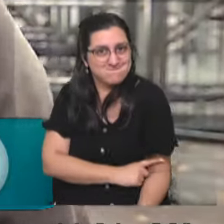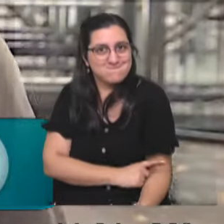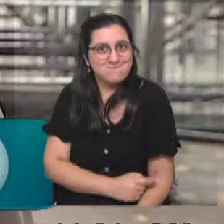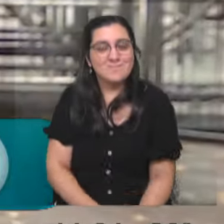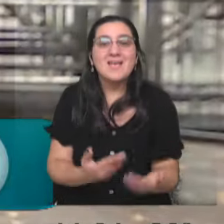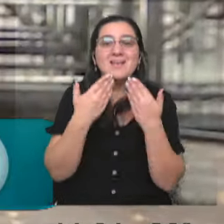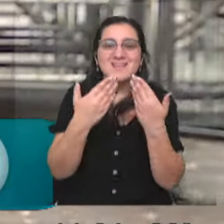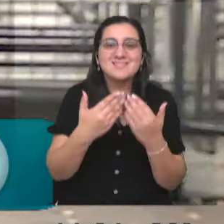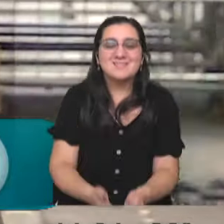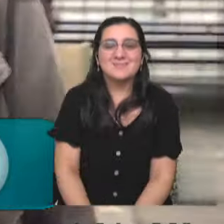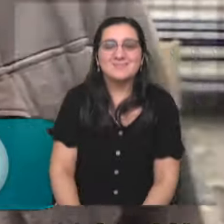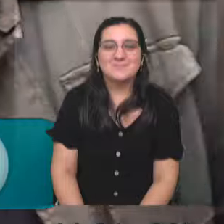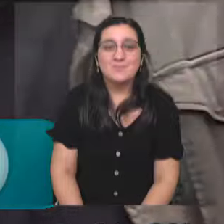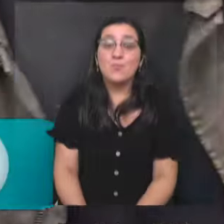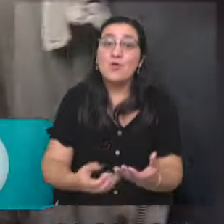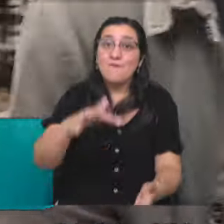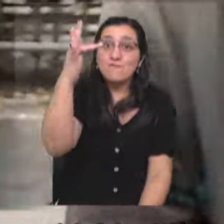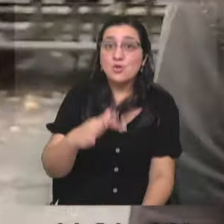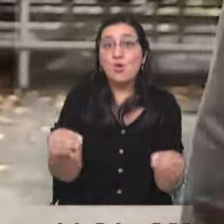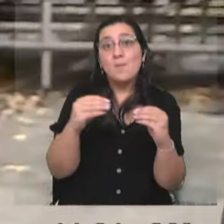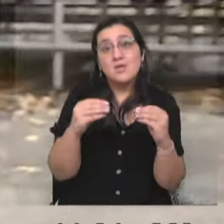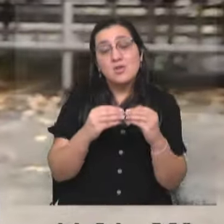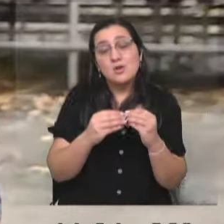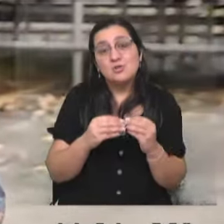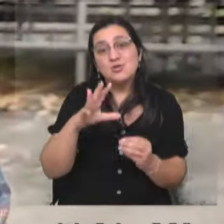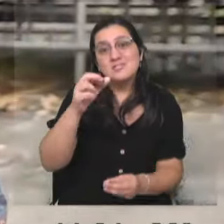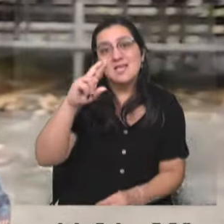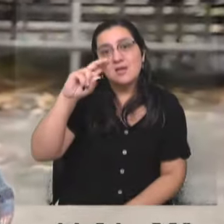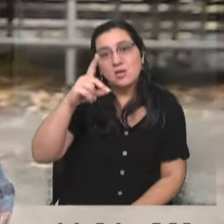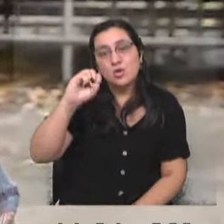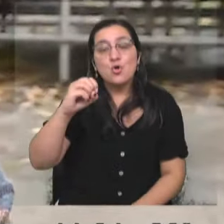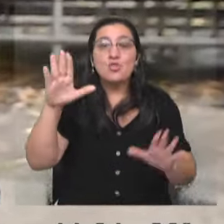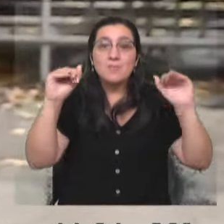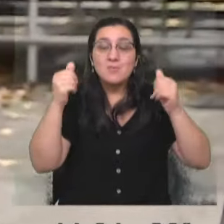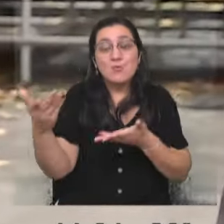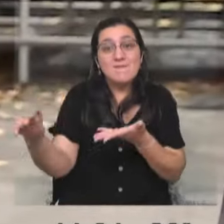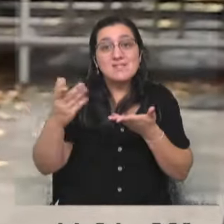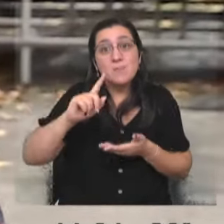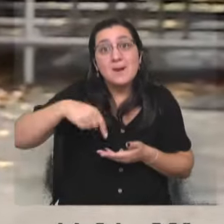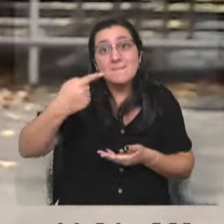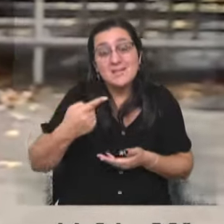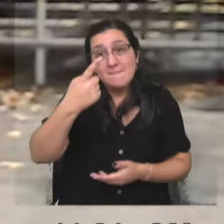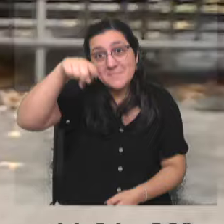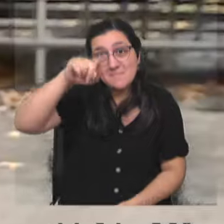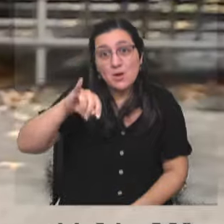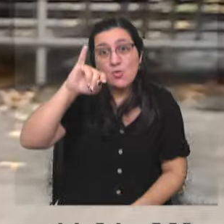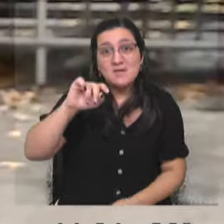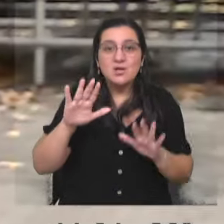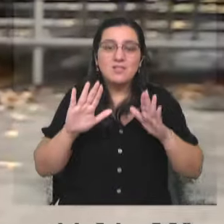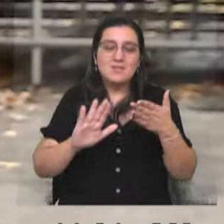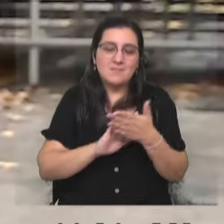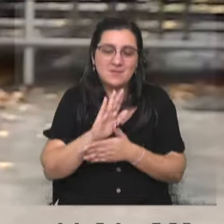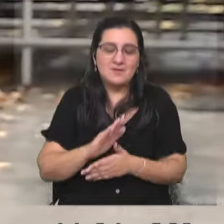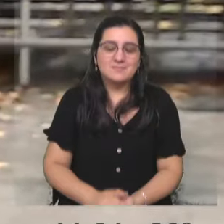gracias. Gracias a ustedes. Fito, compañeros, bueno, con Sergio Sumaruga nos despedimos con la invitación hecha para el acto del 1 de mayo